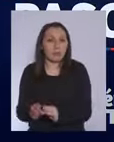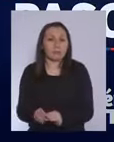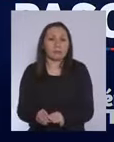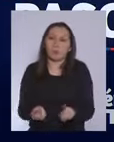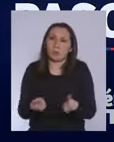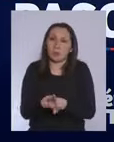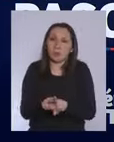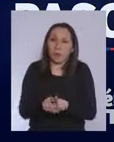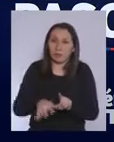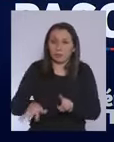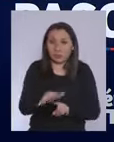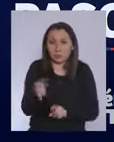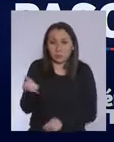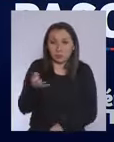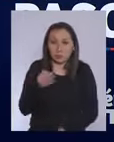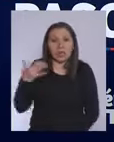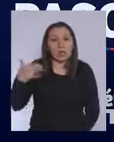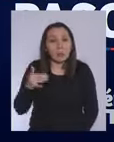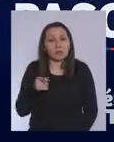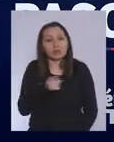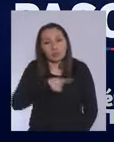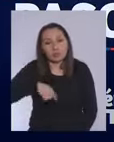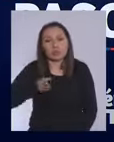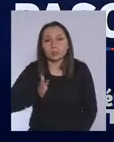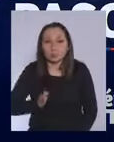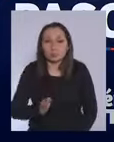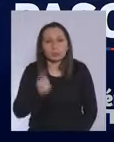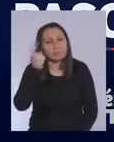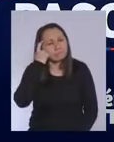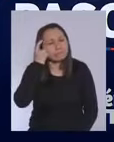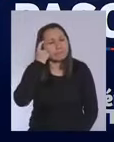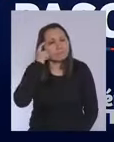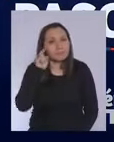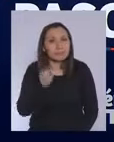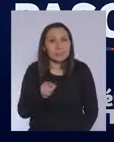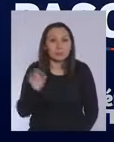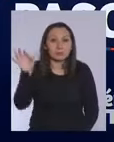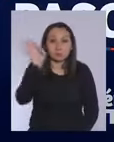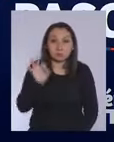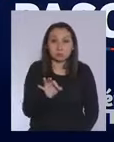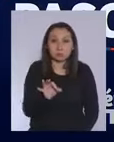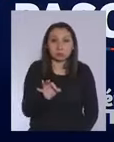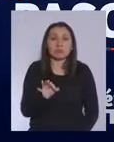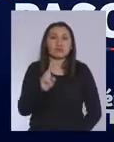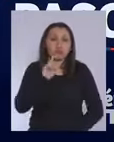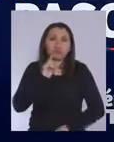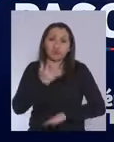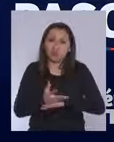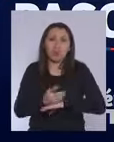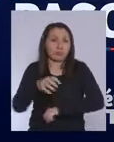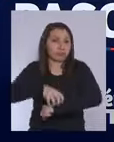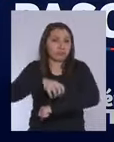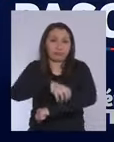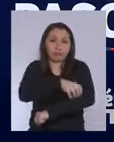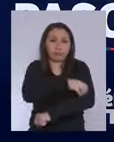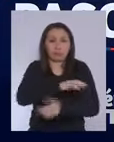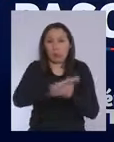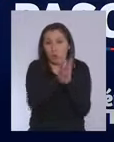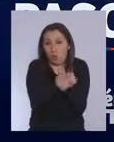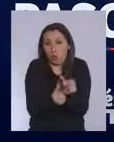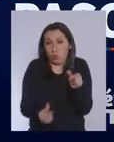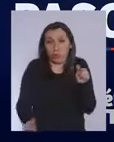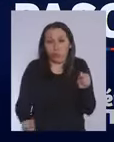independiente de todo esto lo importante que sigamos pensando en que este virus está en todas las regiones de nuestro país ya y lo más